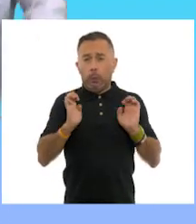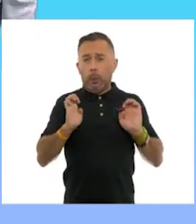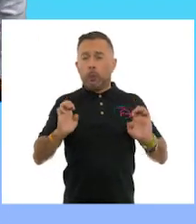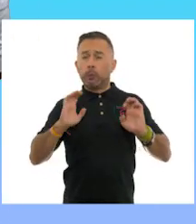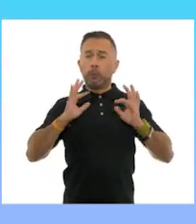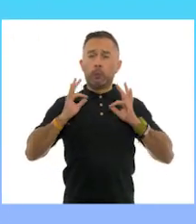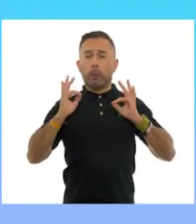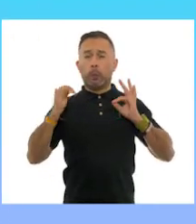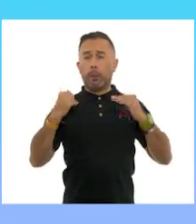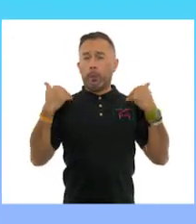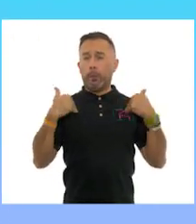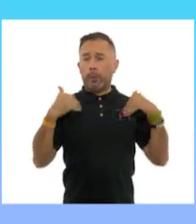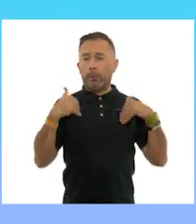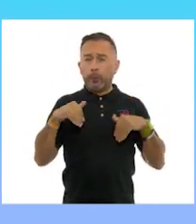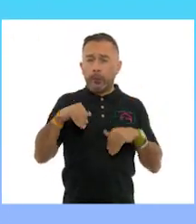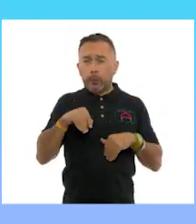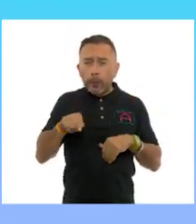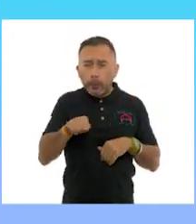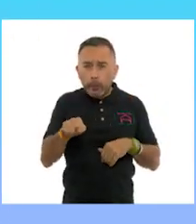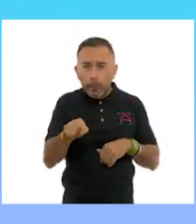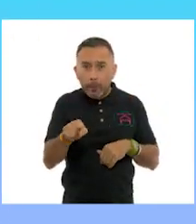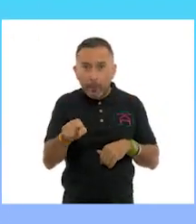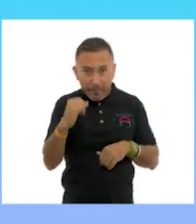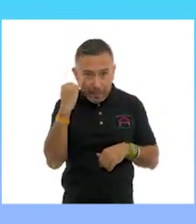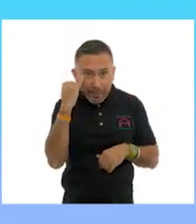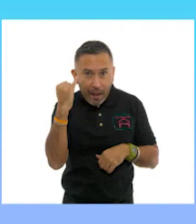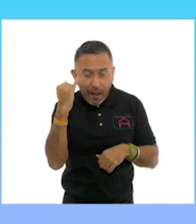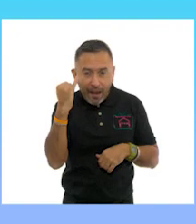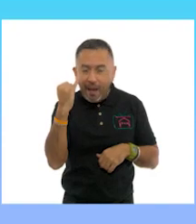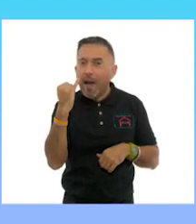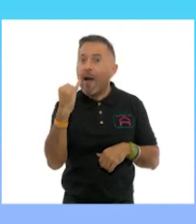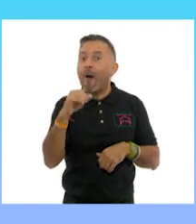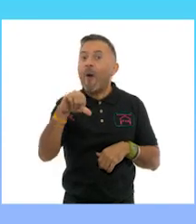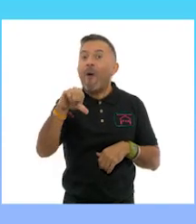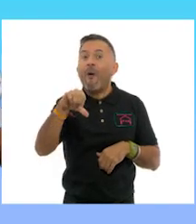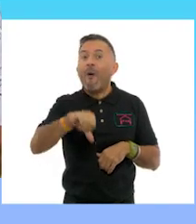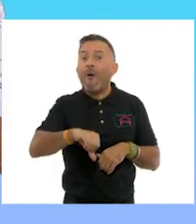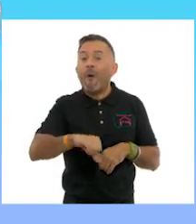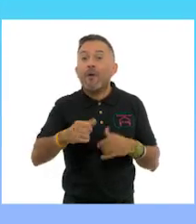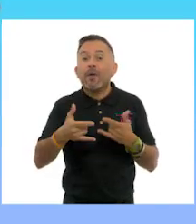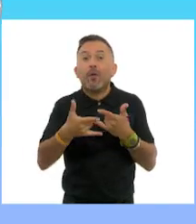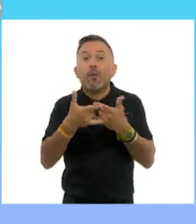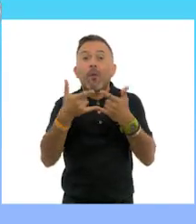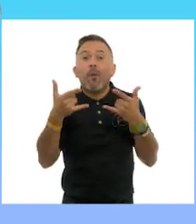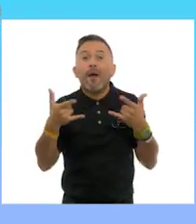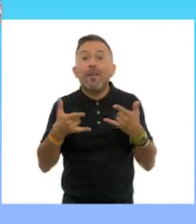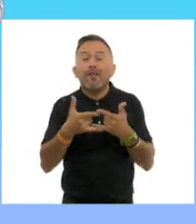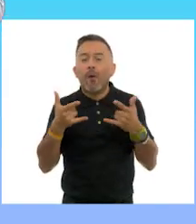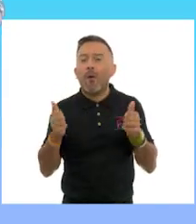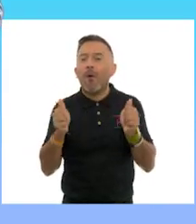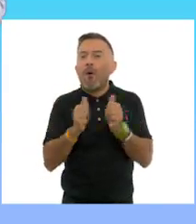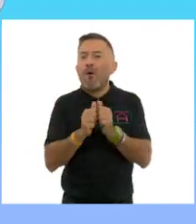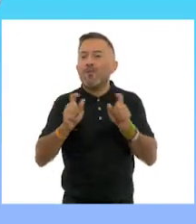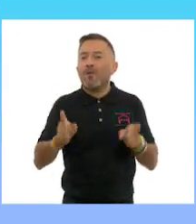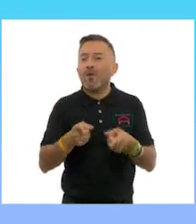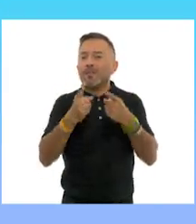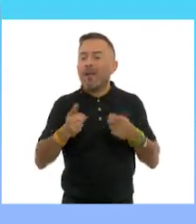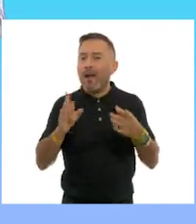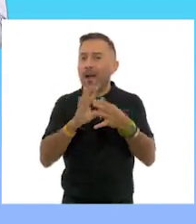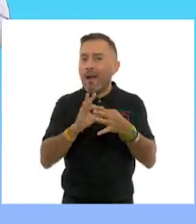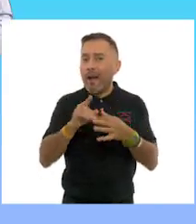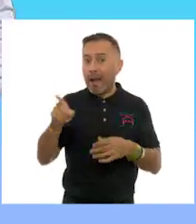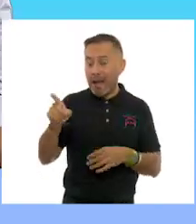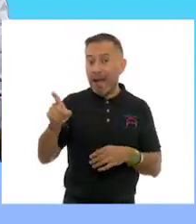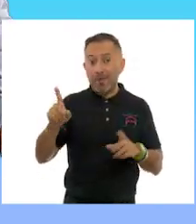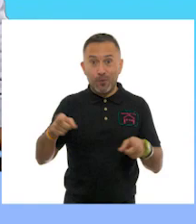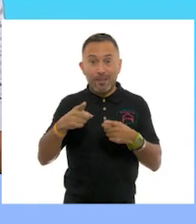más vale que comiencen a hacerlo, porque el día de hoy les traemos un maravilloso cuento musicalizado por el gran Silvestre